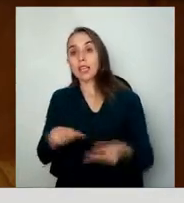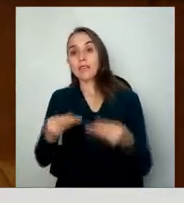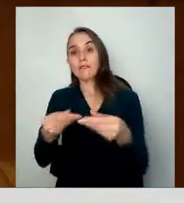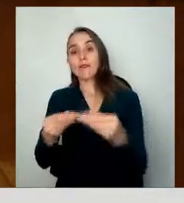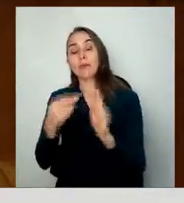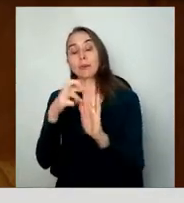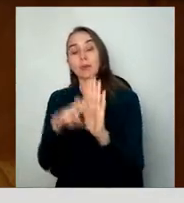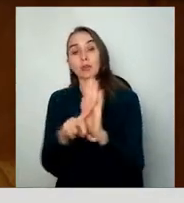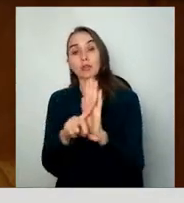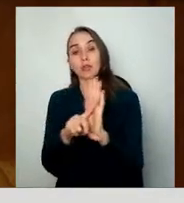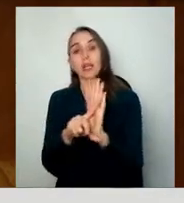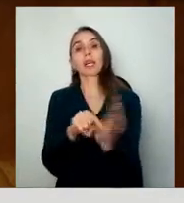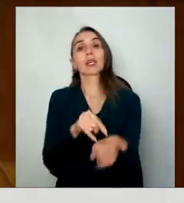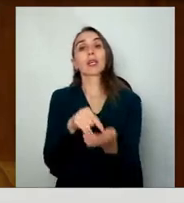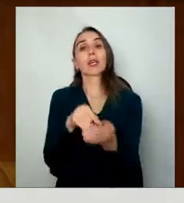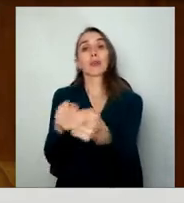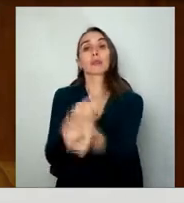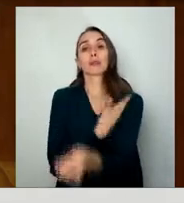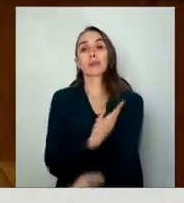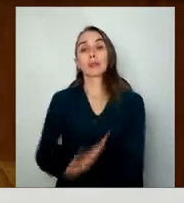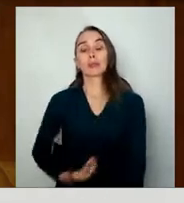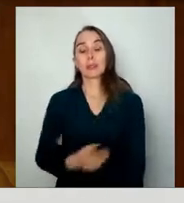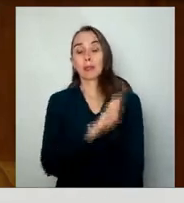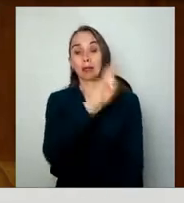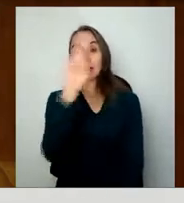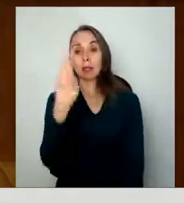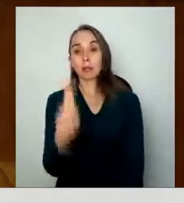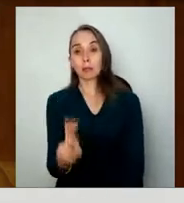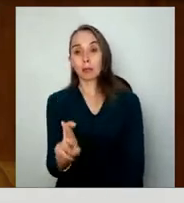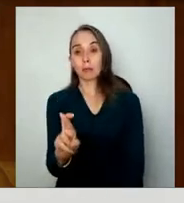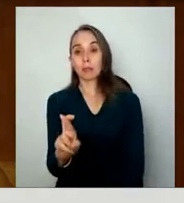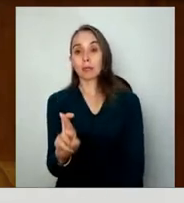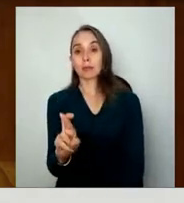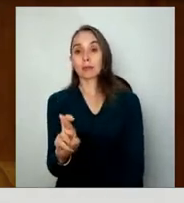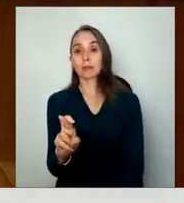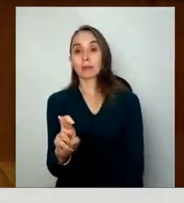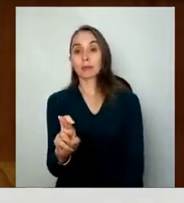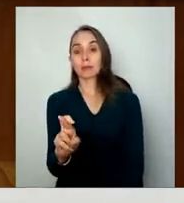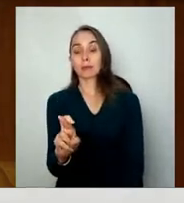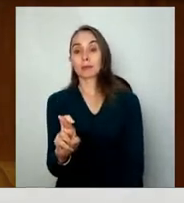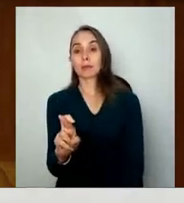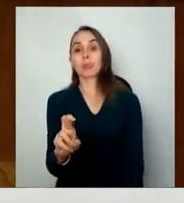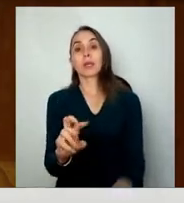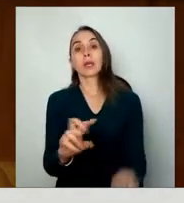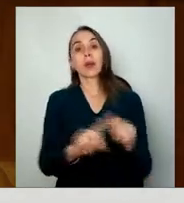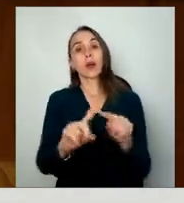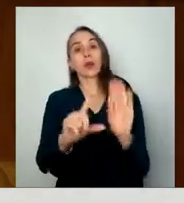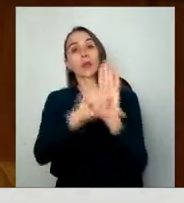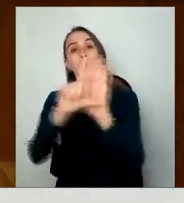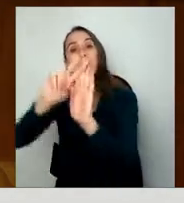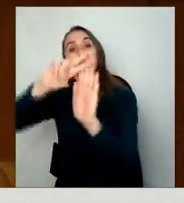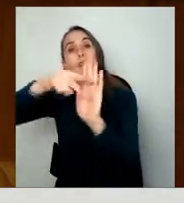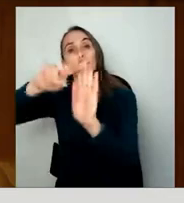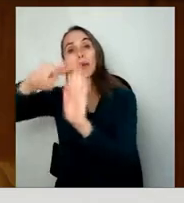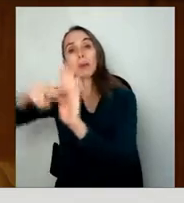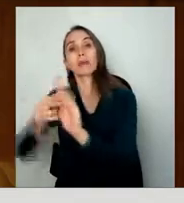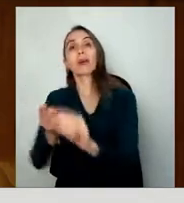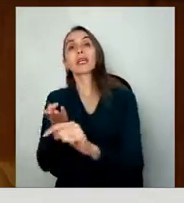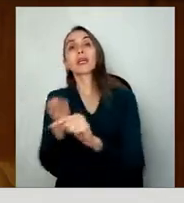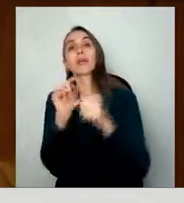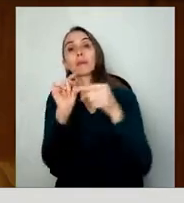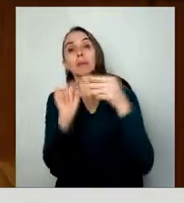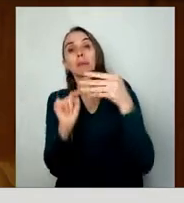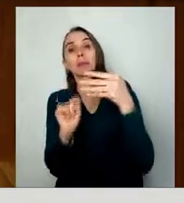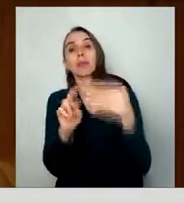origen en un mensaje de su excelencia al presidente de la república que modifica diversos cuerpos legales en materia de Requisitos para